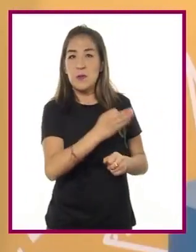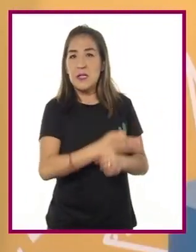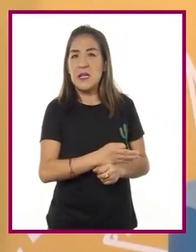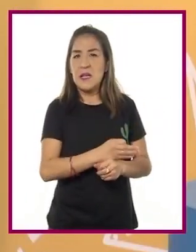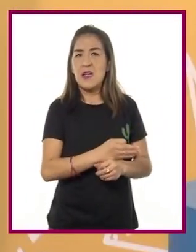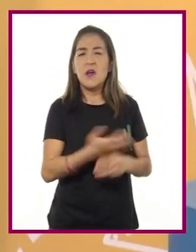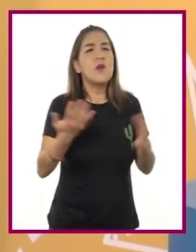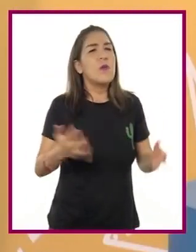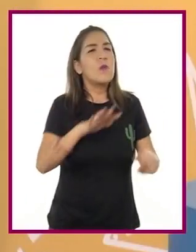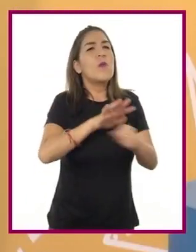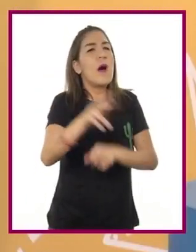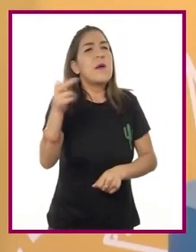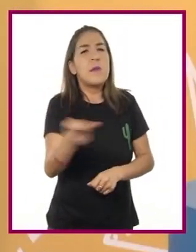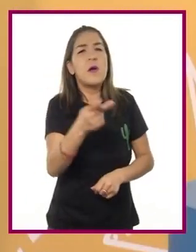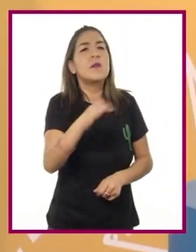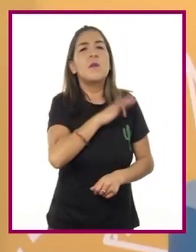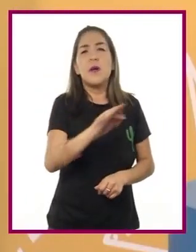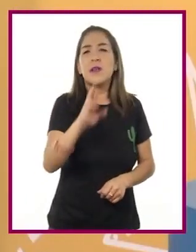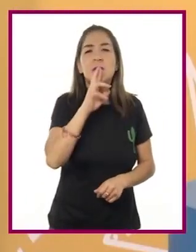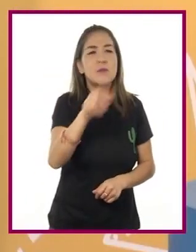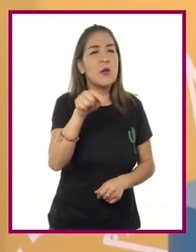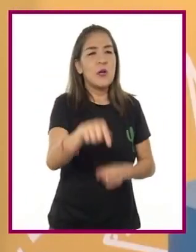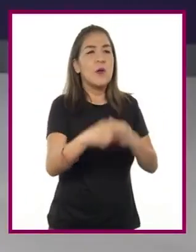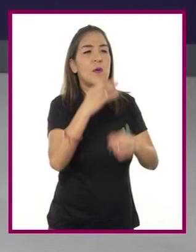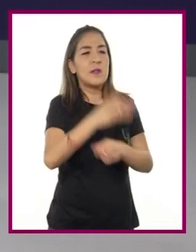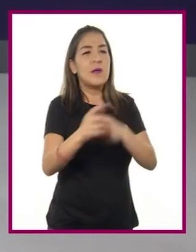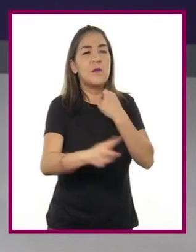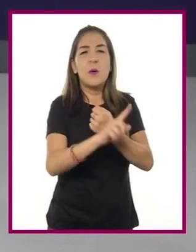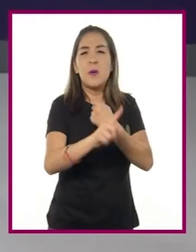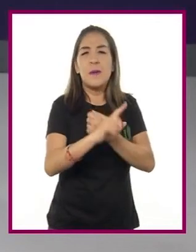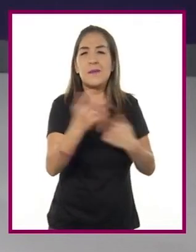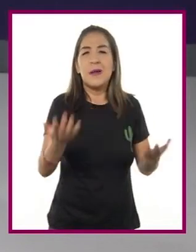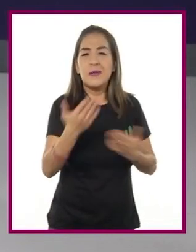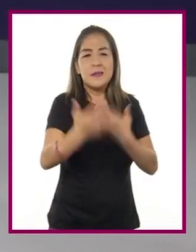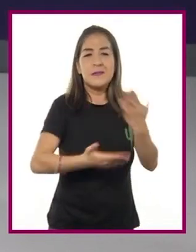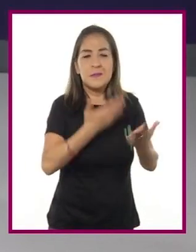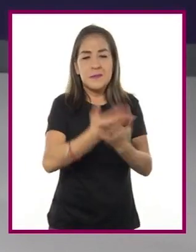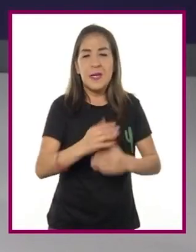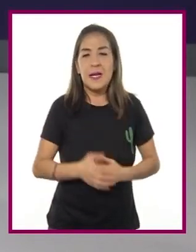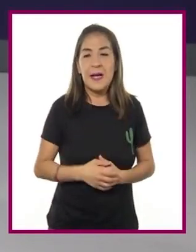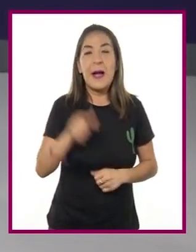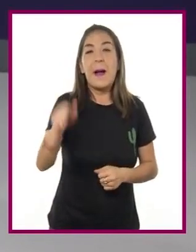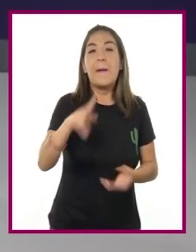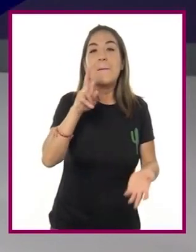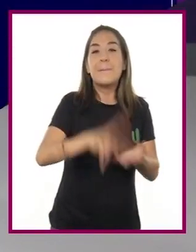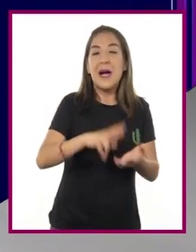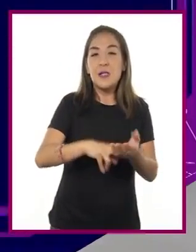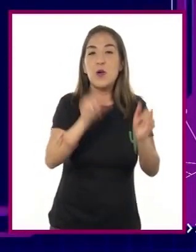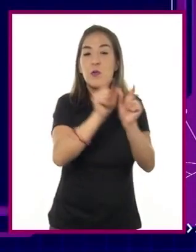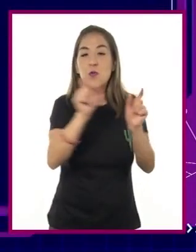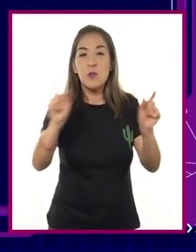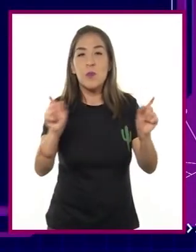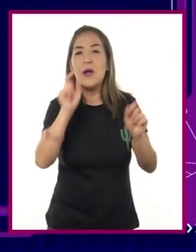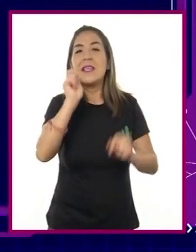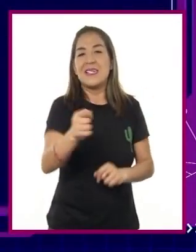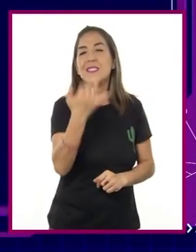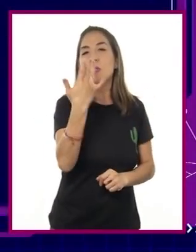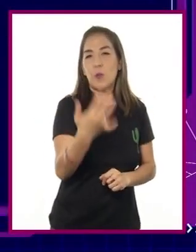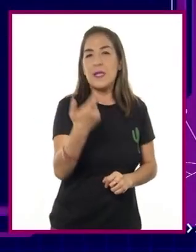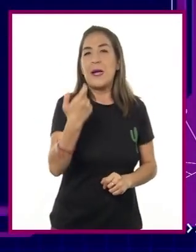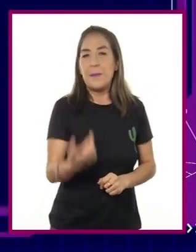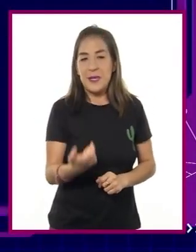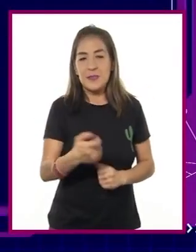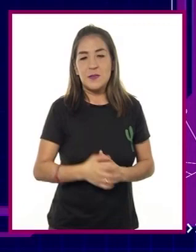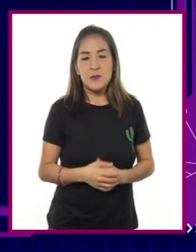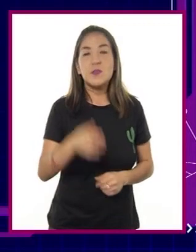¿qué preguntas podemos responder del problema planteado? Podemos saber que el valor de cada cupón es de 50 pesos.